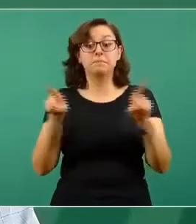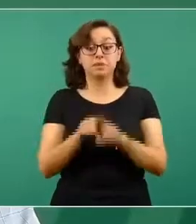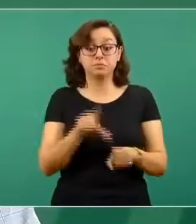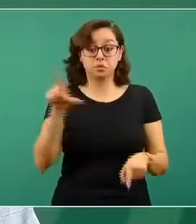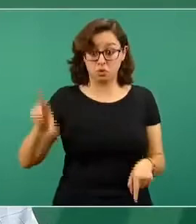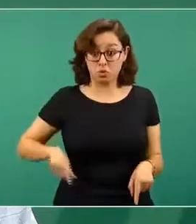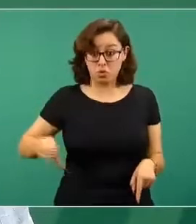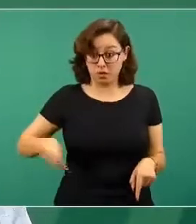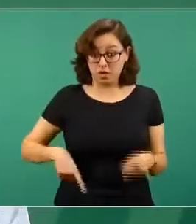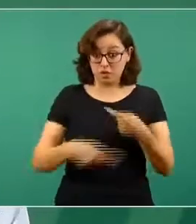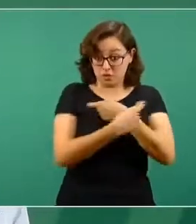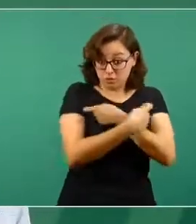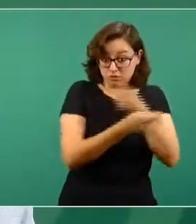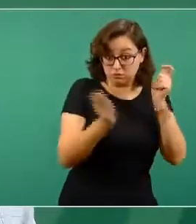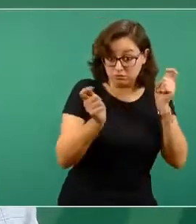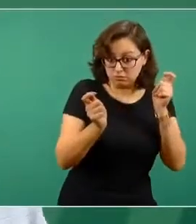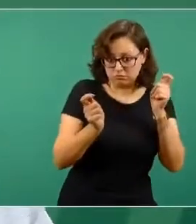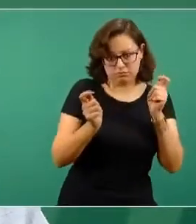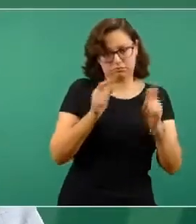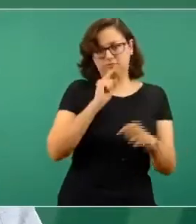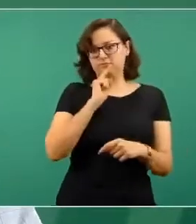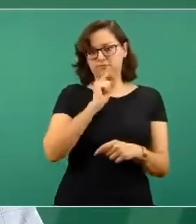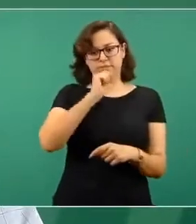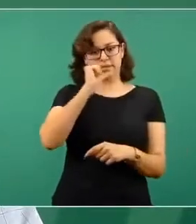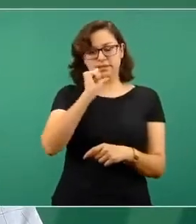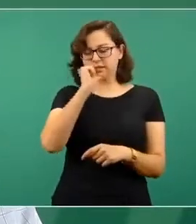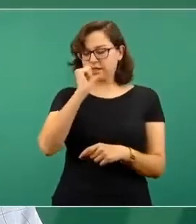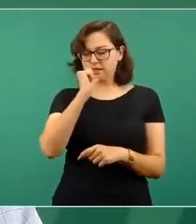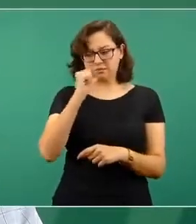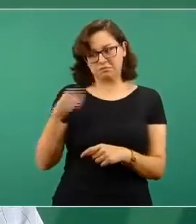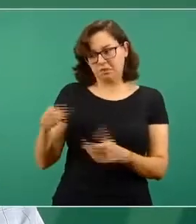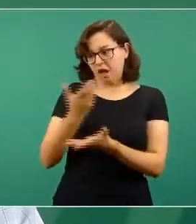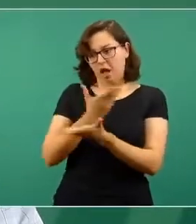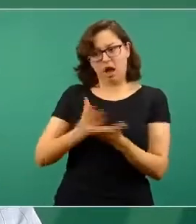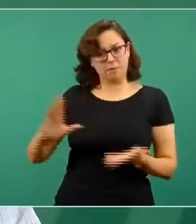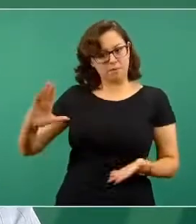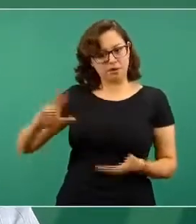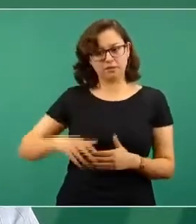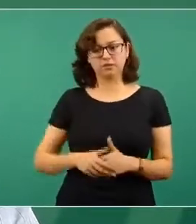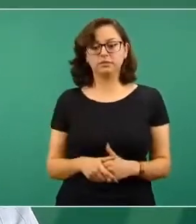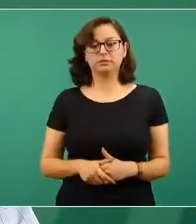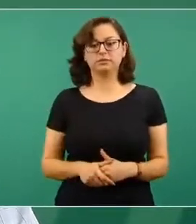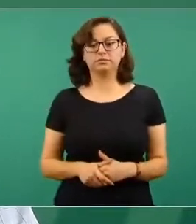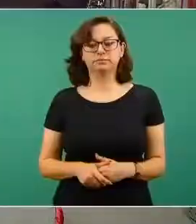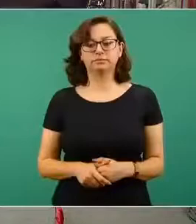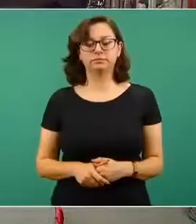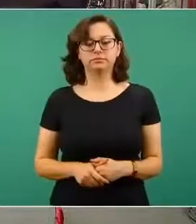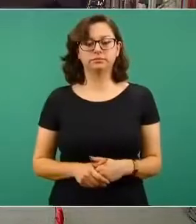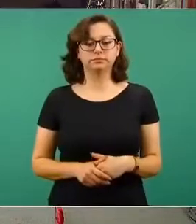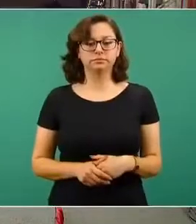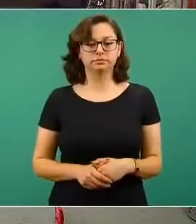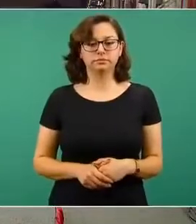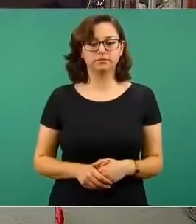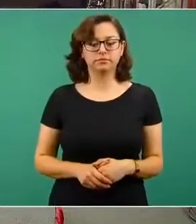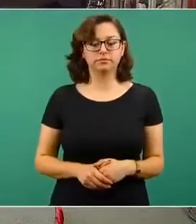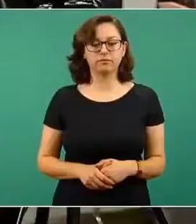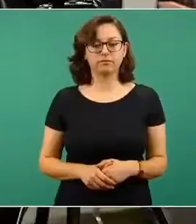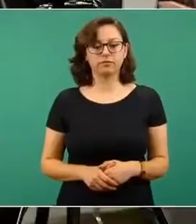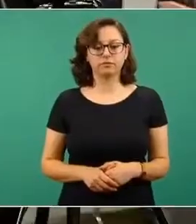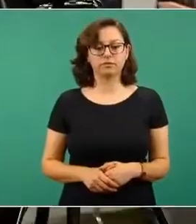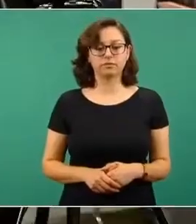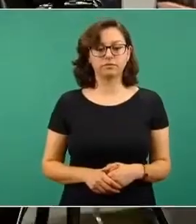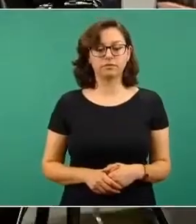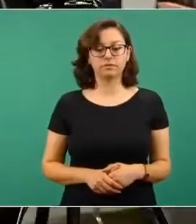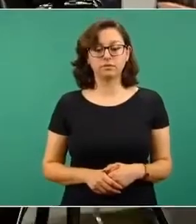32 entidades federativas o específicamente a las entidades en donde se haya enviado la vacuna Sputnik 5. No pertenecen a ninguno de